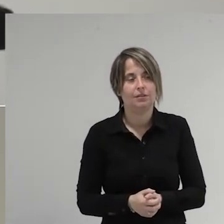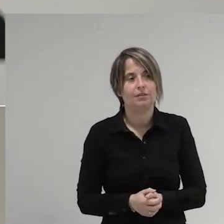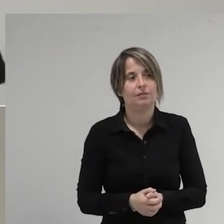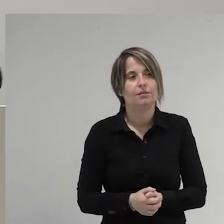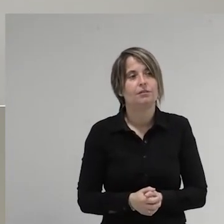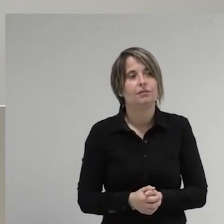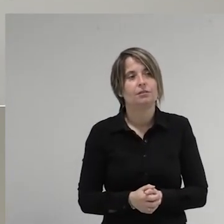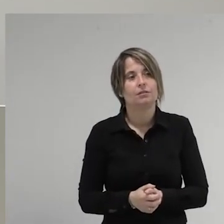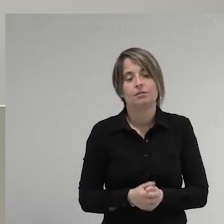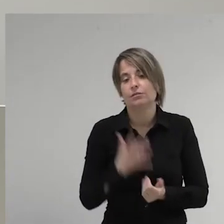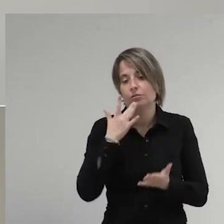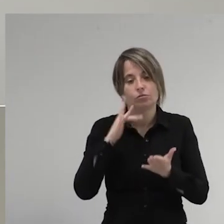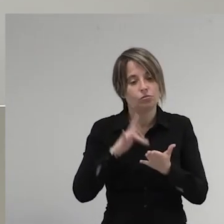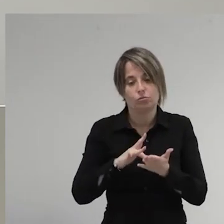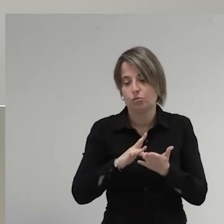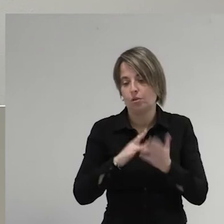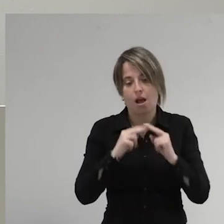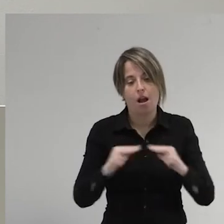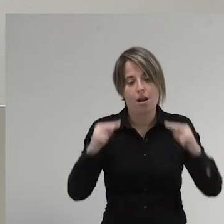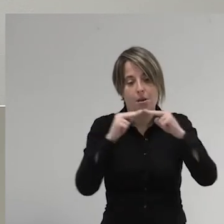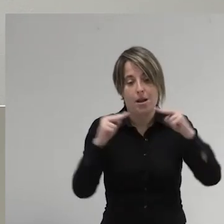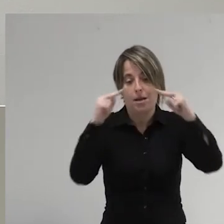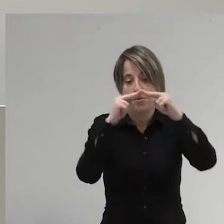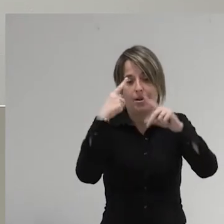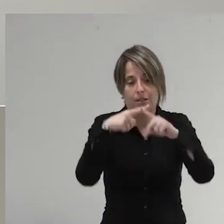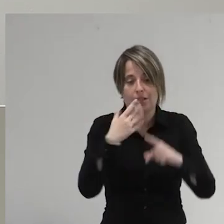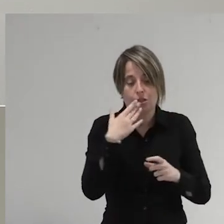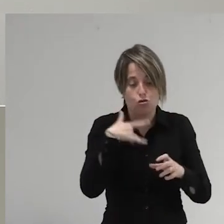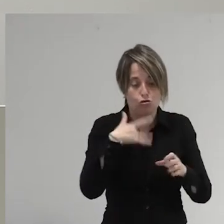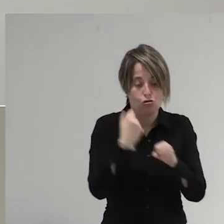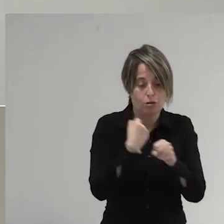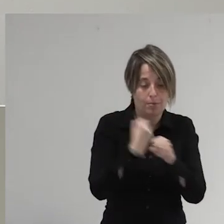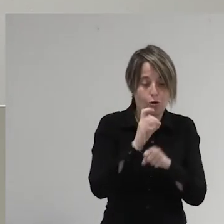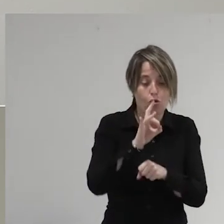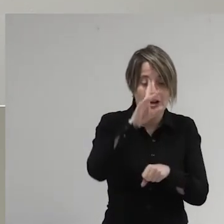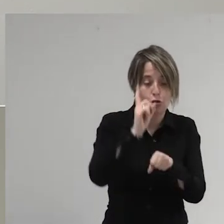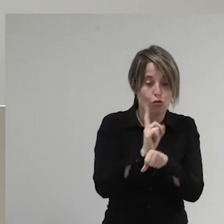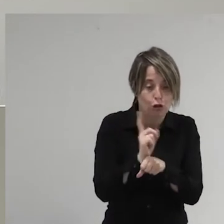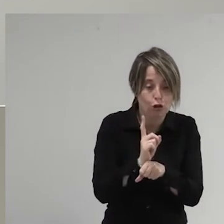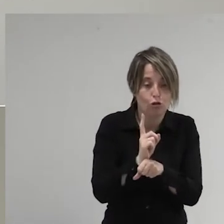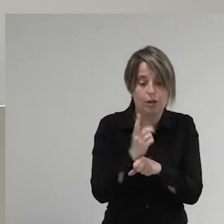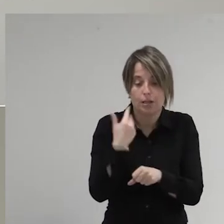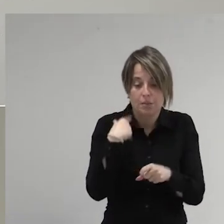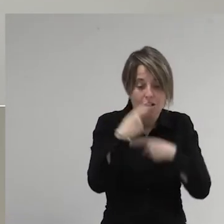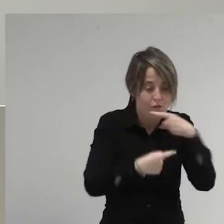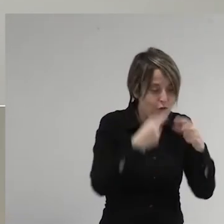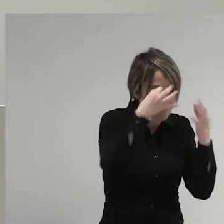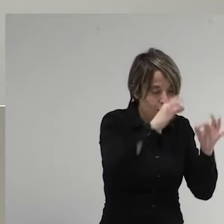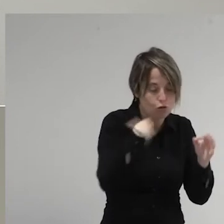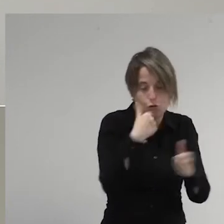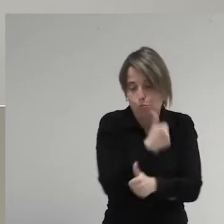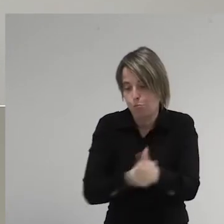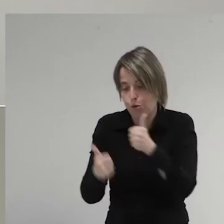son varias cosas como sucediendo a múltiples niveles. Si yo tengo que trabajar 14 horas para sostener la familia, yo no puedo priorizar